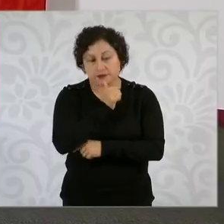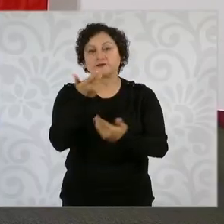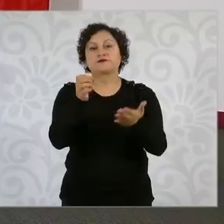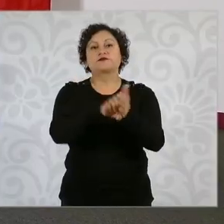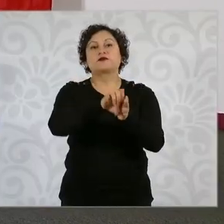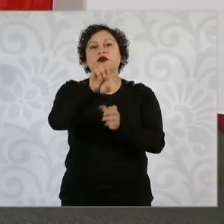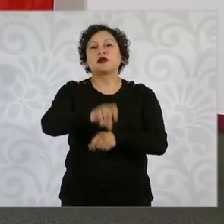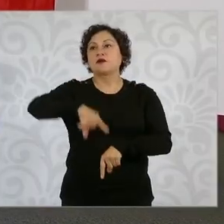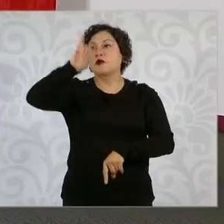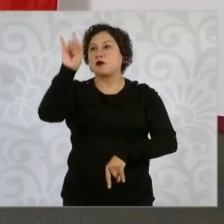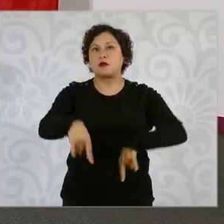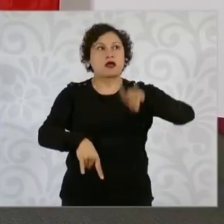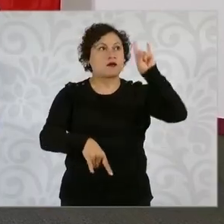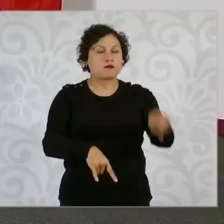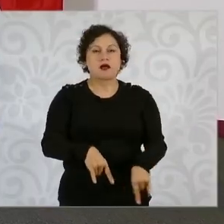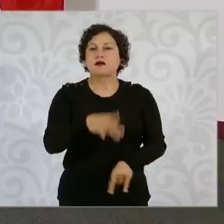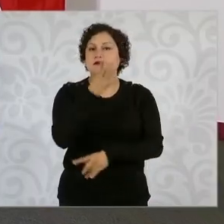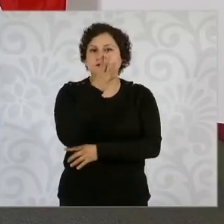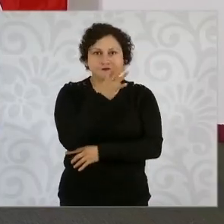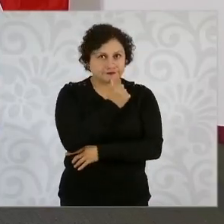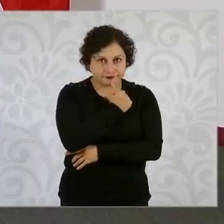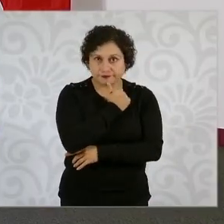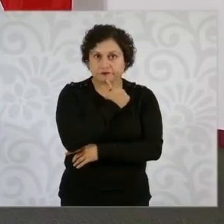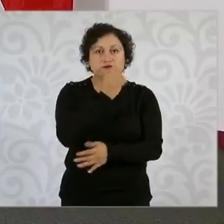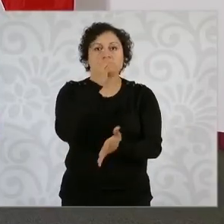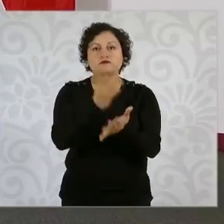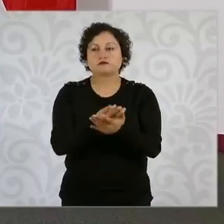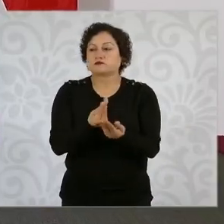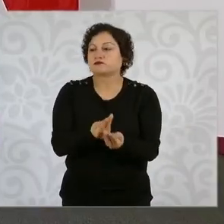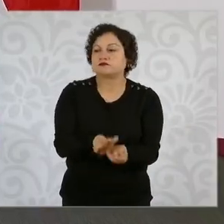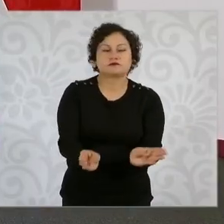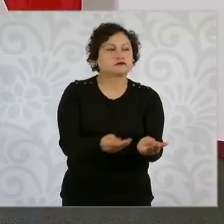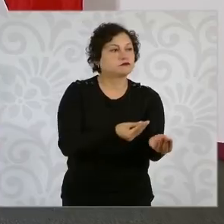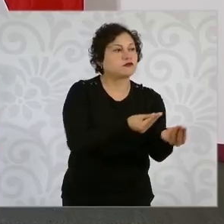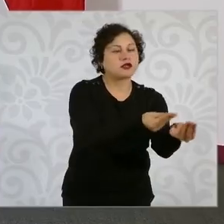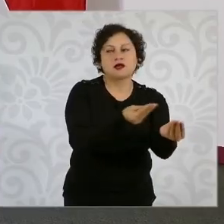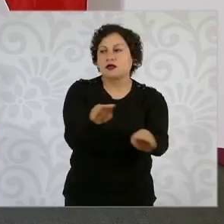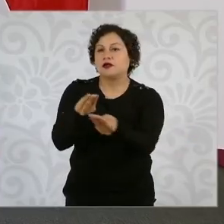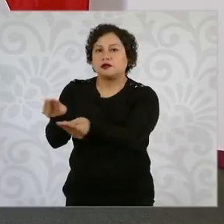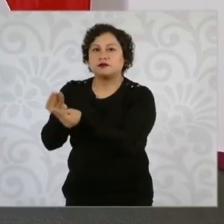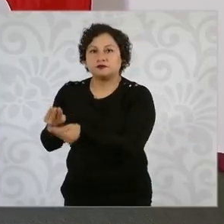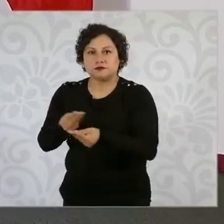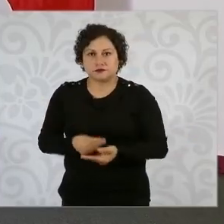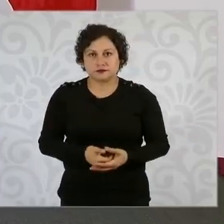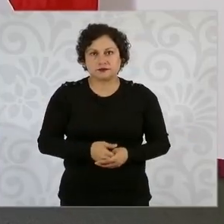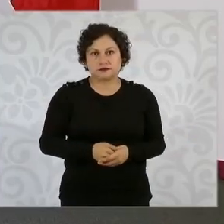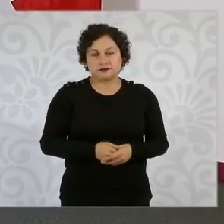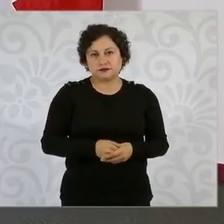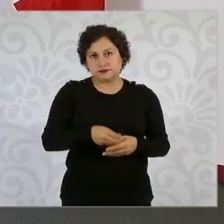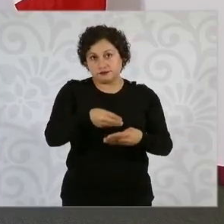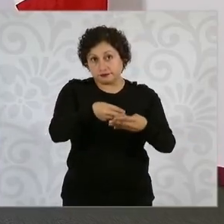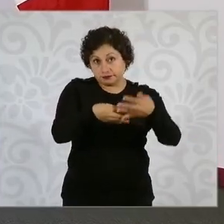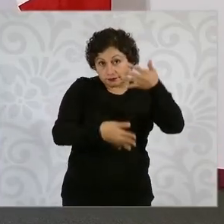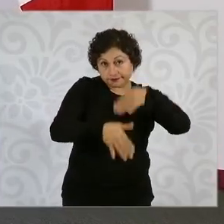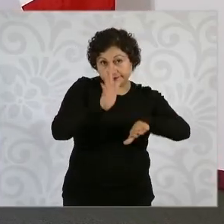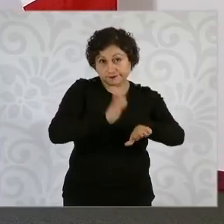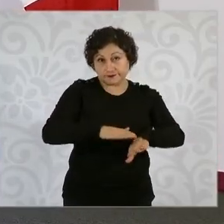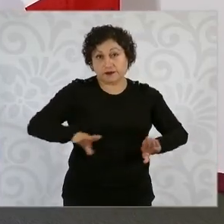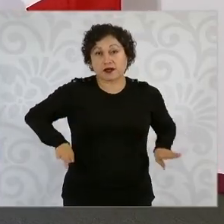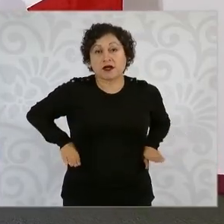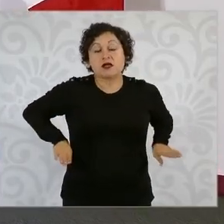pendones, solamente es propaganda de mano. Y todas las características las va a definir el